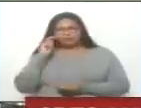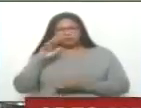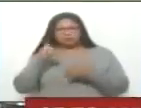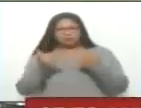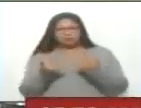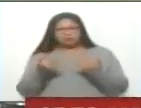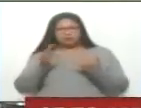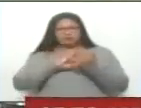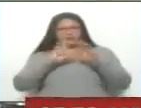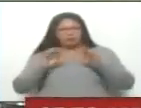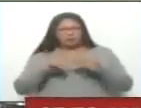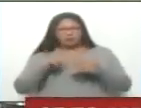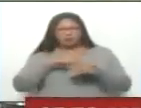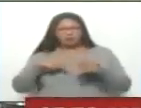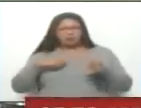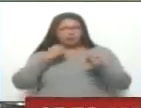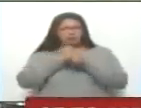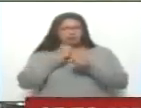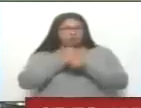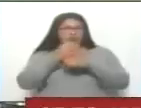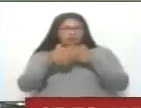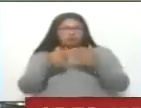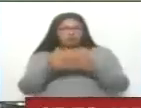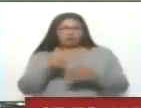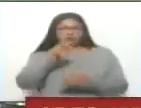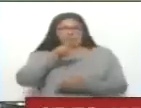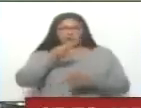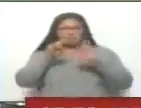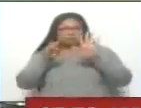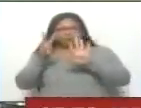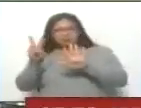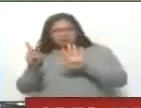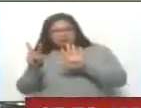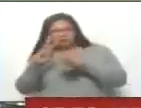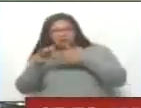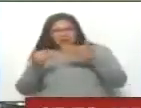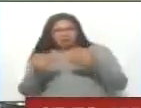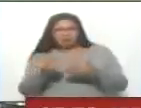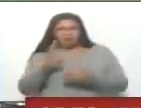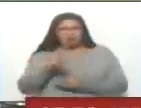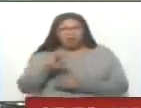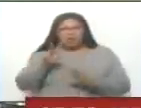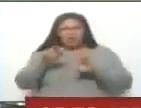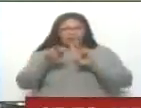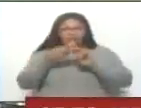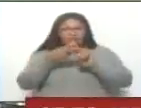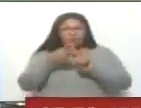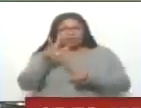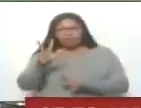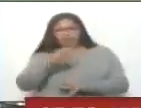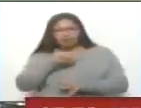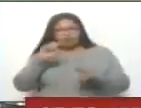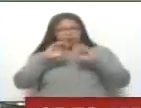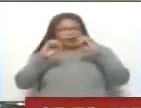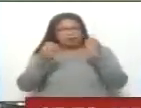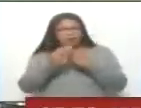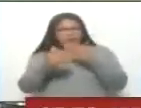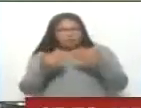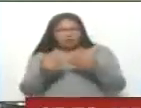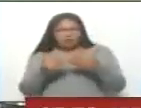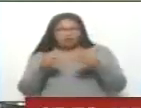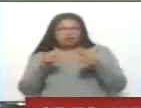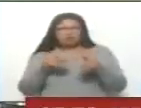Y nosotros los trabajadores, a través del 367, numeral 3, tenemos la responsabilidad de las organizaciones sindicales